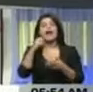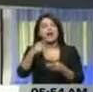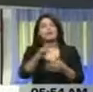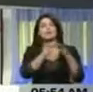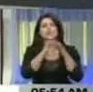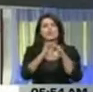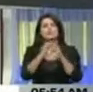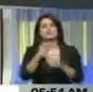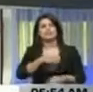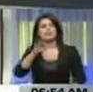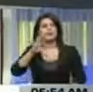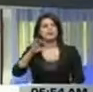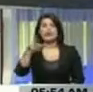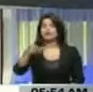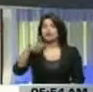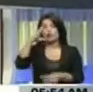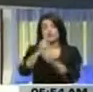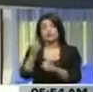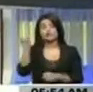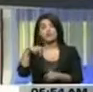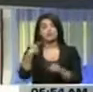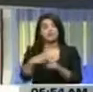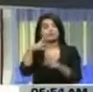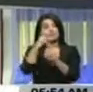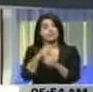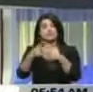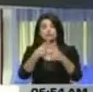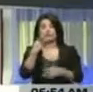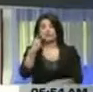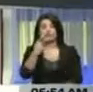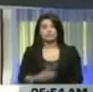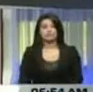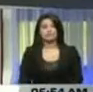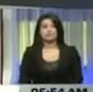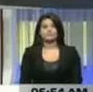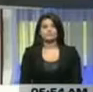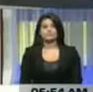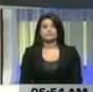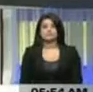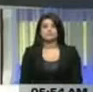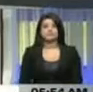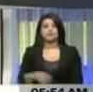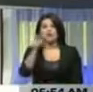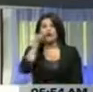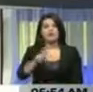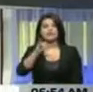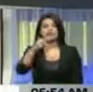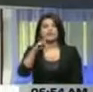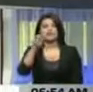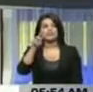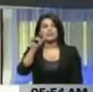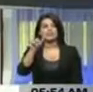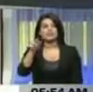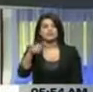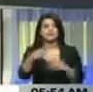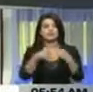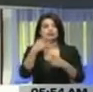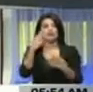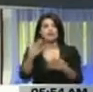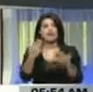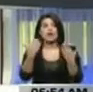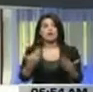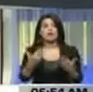unidad patriota de quienes creen en Venezuela y quienes creen en este proceso político. ¿Qué tenemos ahora? Señor Jonathan, en producción. Bueno,